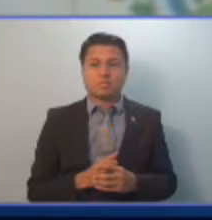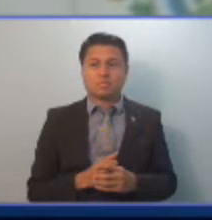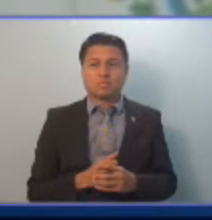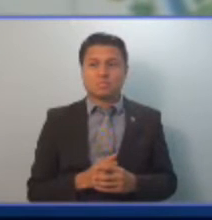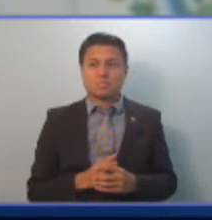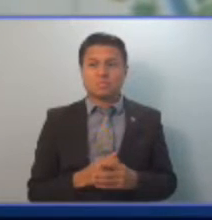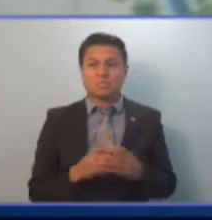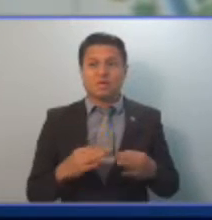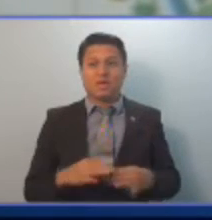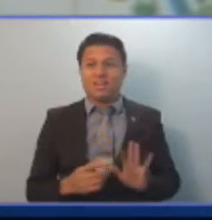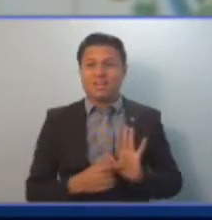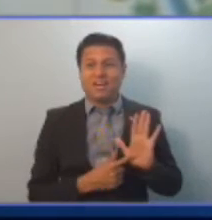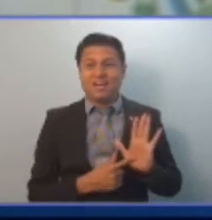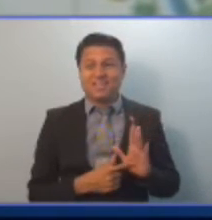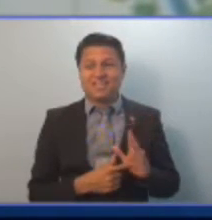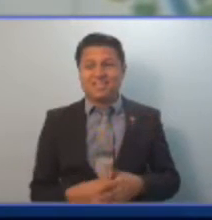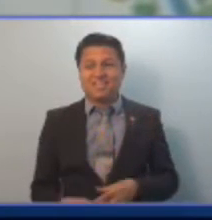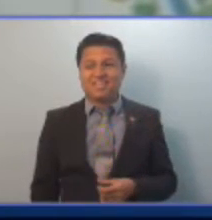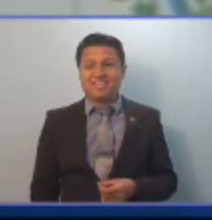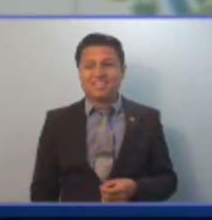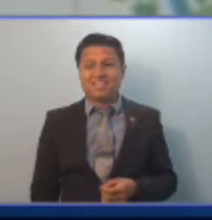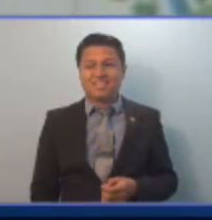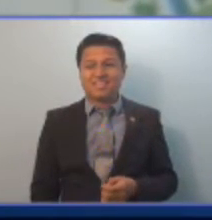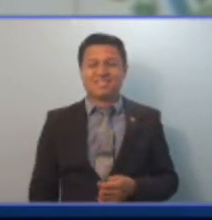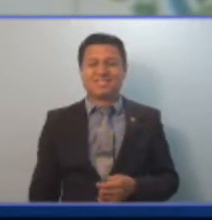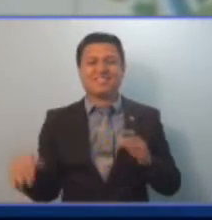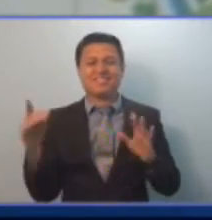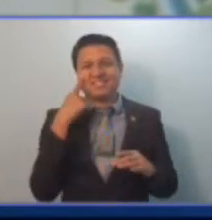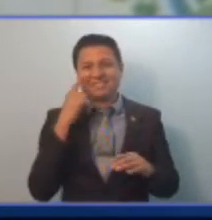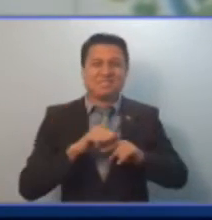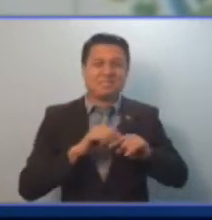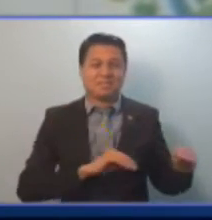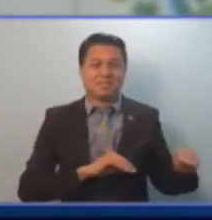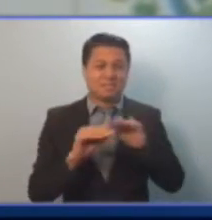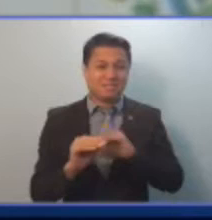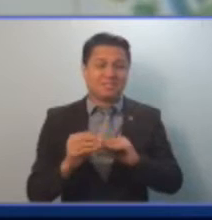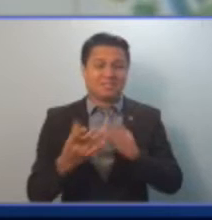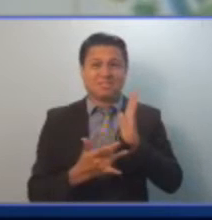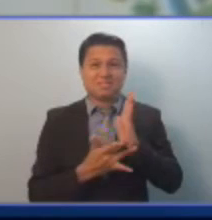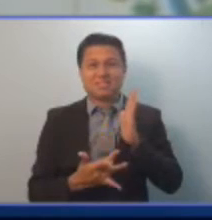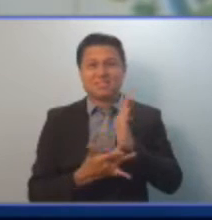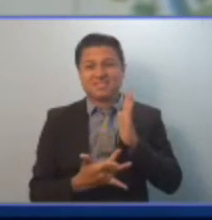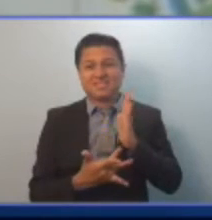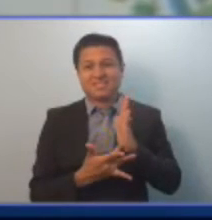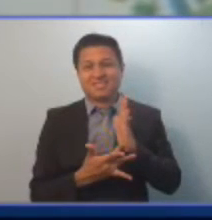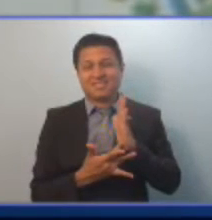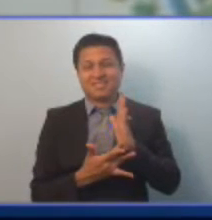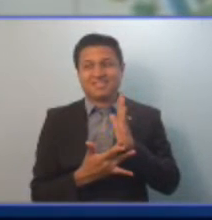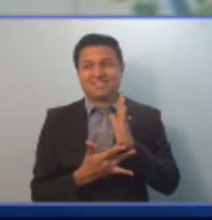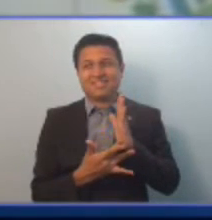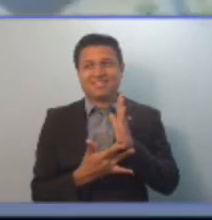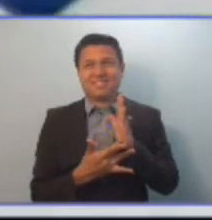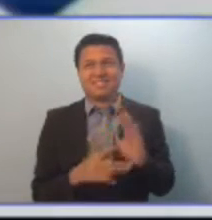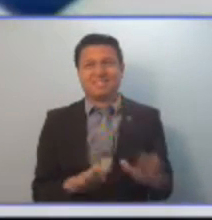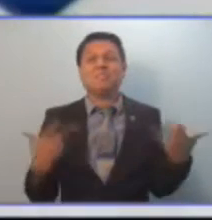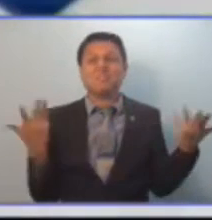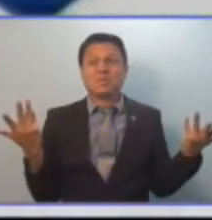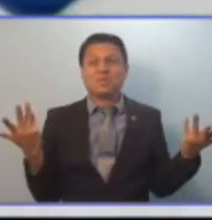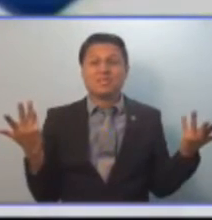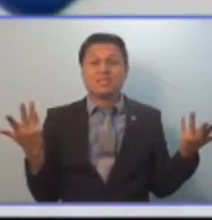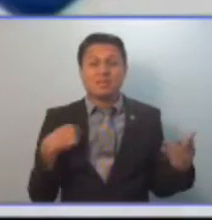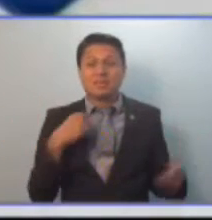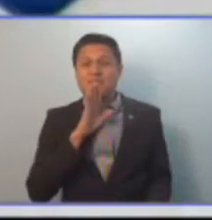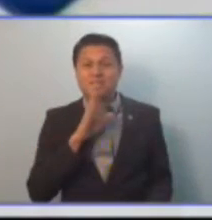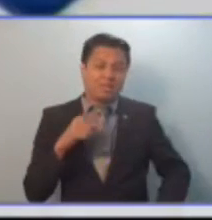donde hay tribunales especializados utilizando tecnología. Ahora, ¿por qué hacía énfasis yo